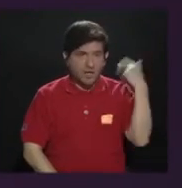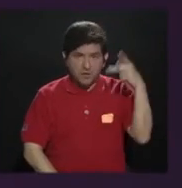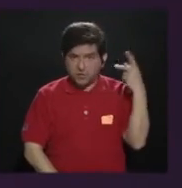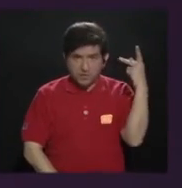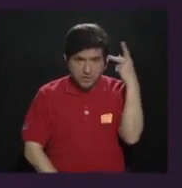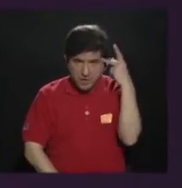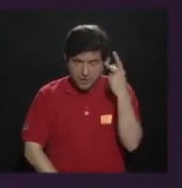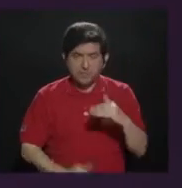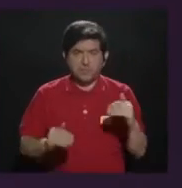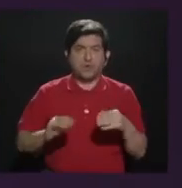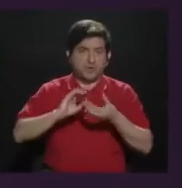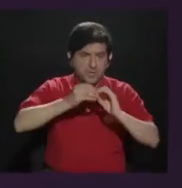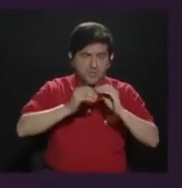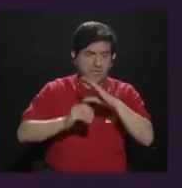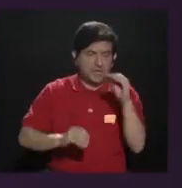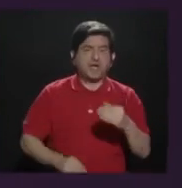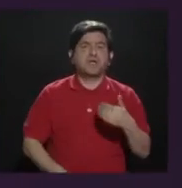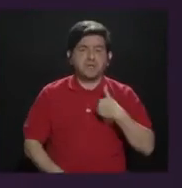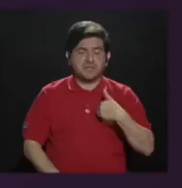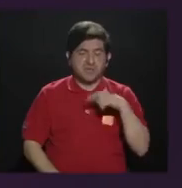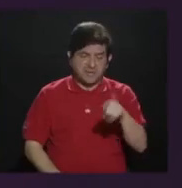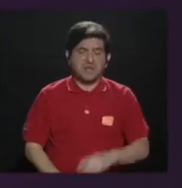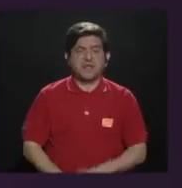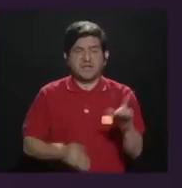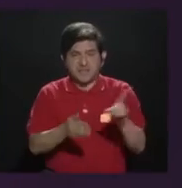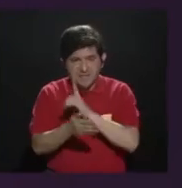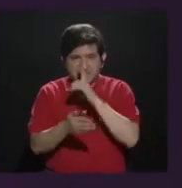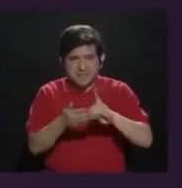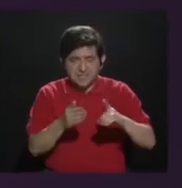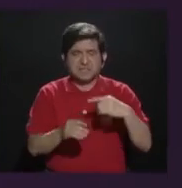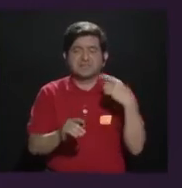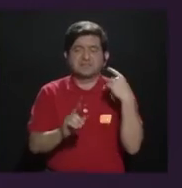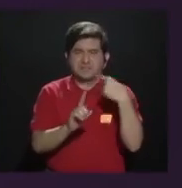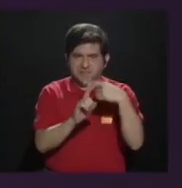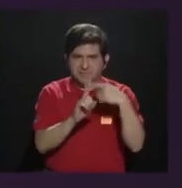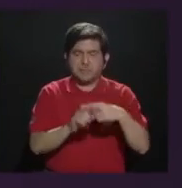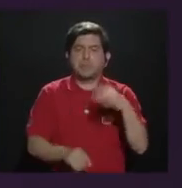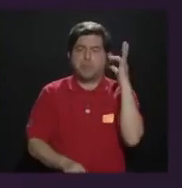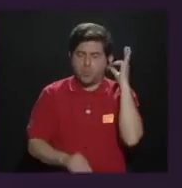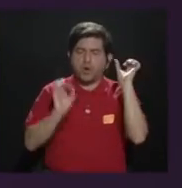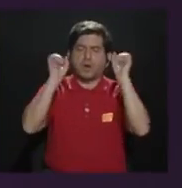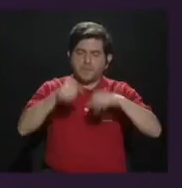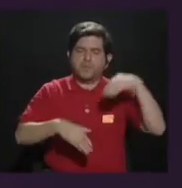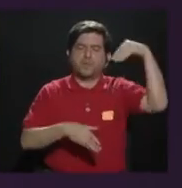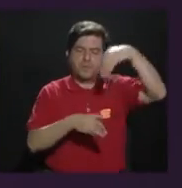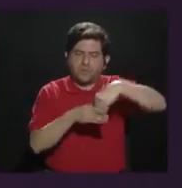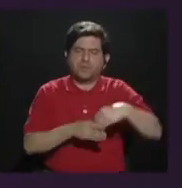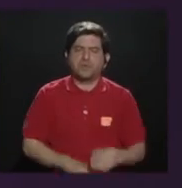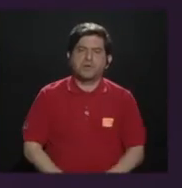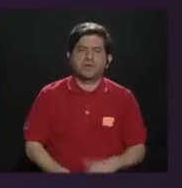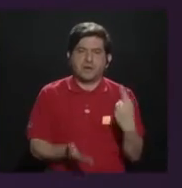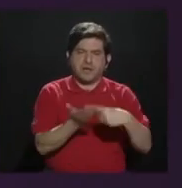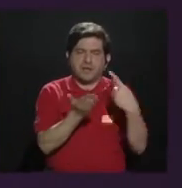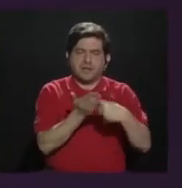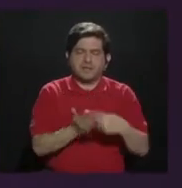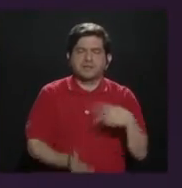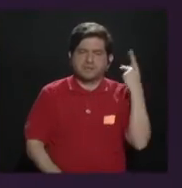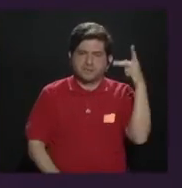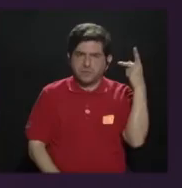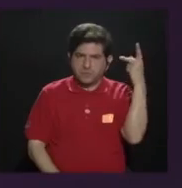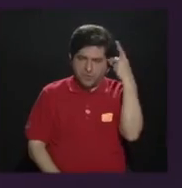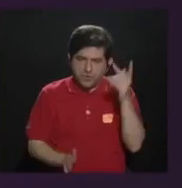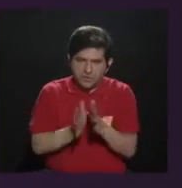cuotas y tenerla, esta medida de discriminación positiva ha hecho posible que las mujeres nos incorporemos al debate público, político,